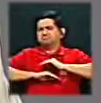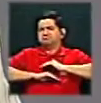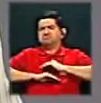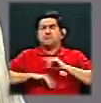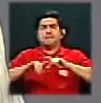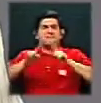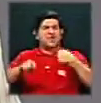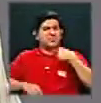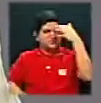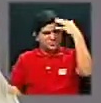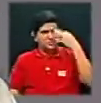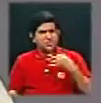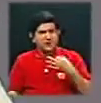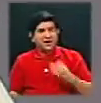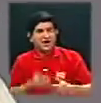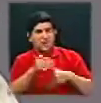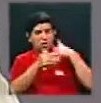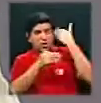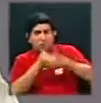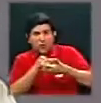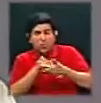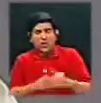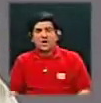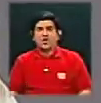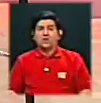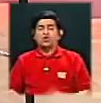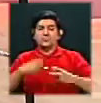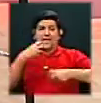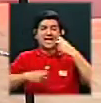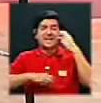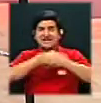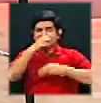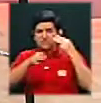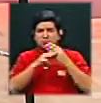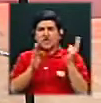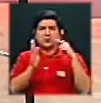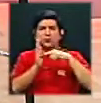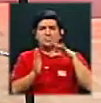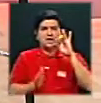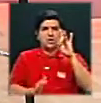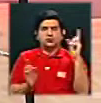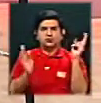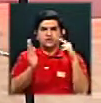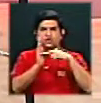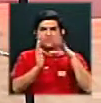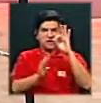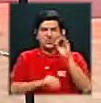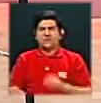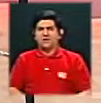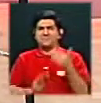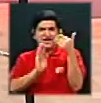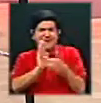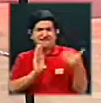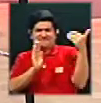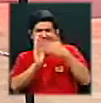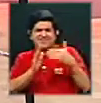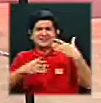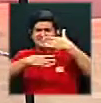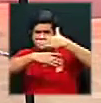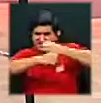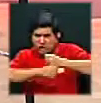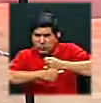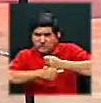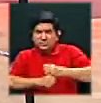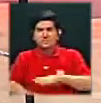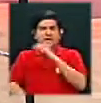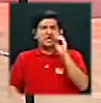pero me da la impresión que después del golpe de la crisis mundial en 2008-2009, el deterioro que eso causó